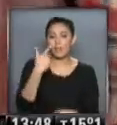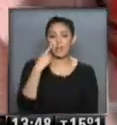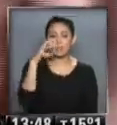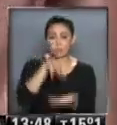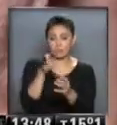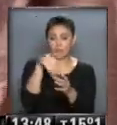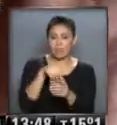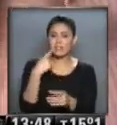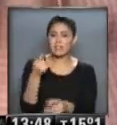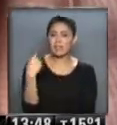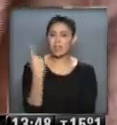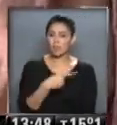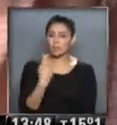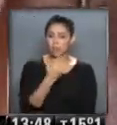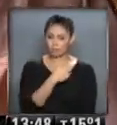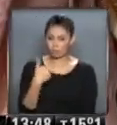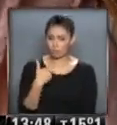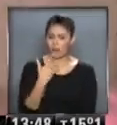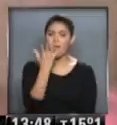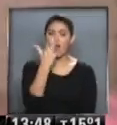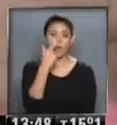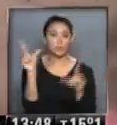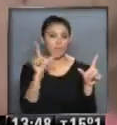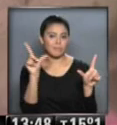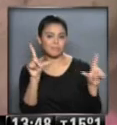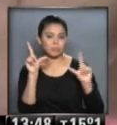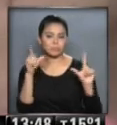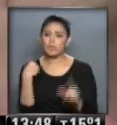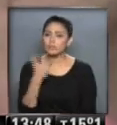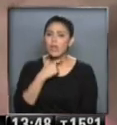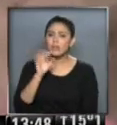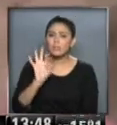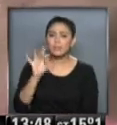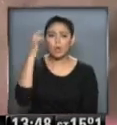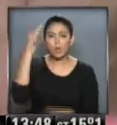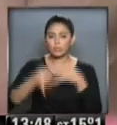dijo que son unas madres mediáticas nosotros lo que estamos haciendo es justicia a más